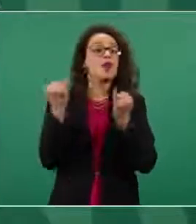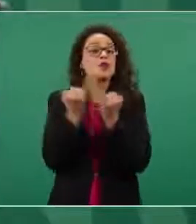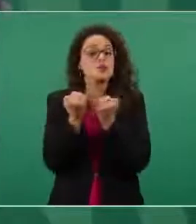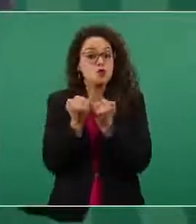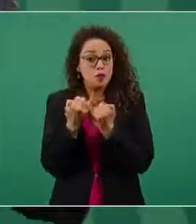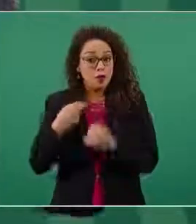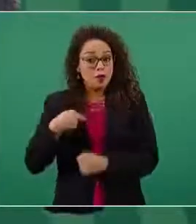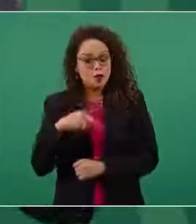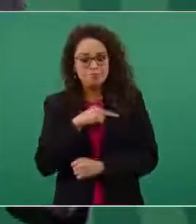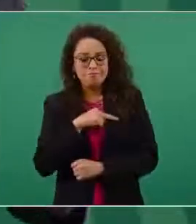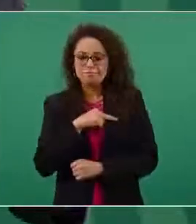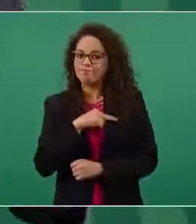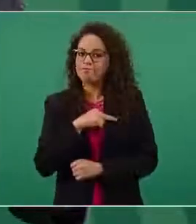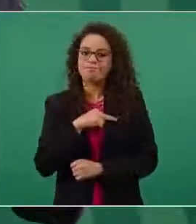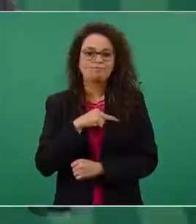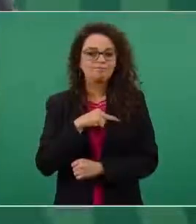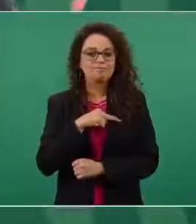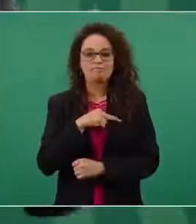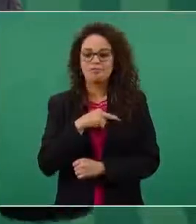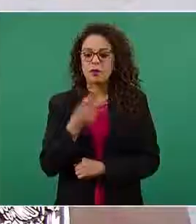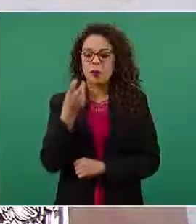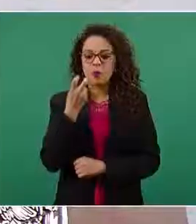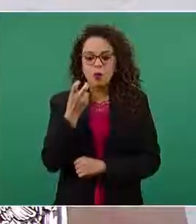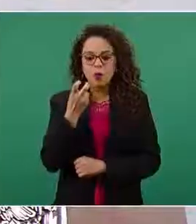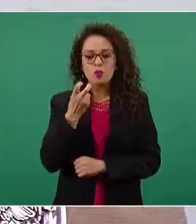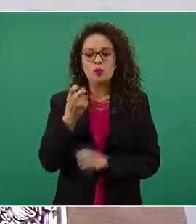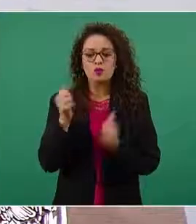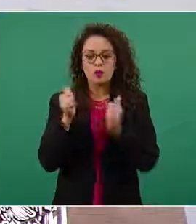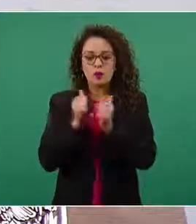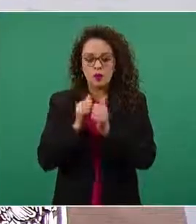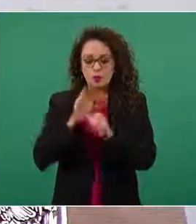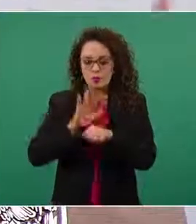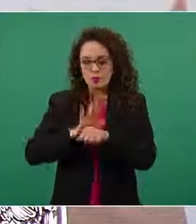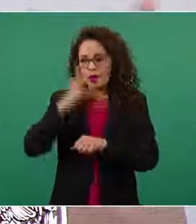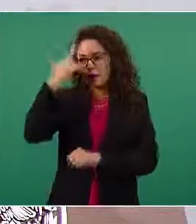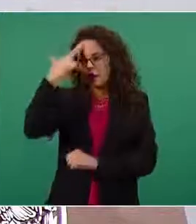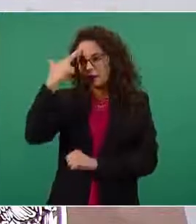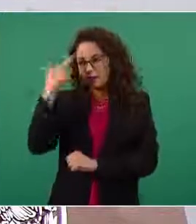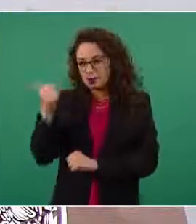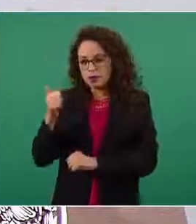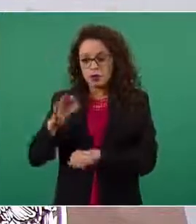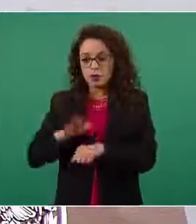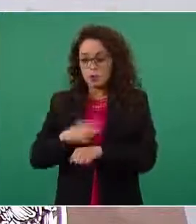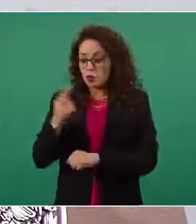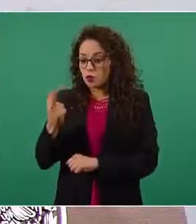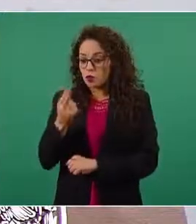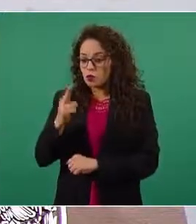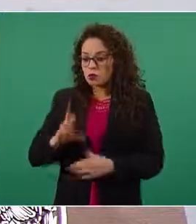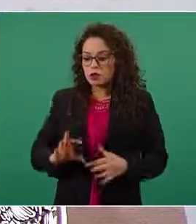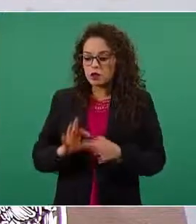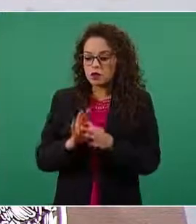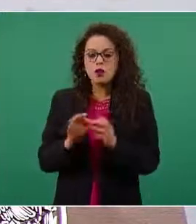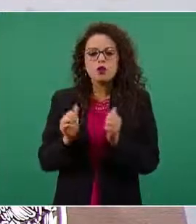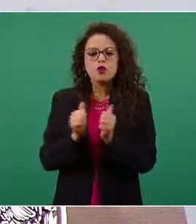acá pues con más razón, porque lo de ustedes tiene que ver con lo social.